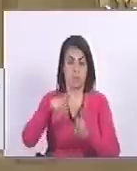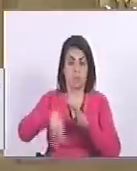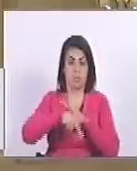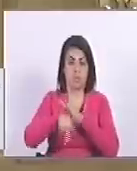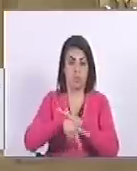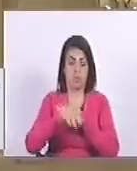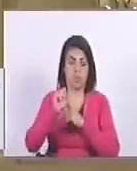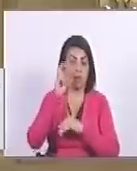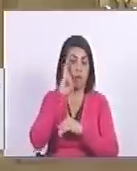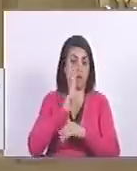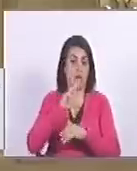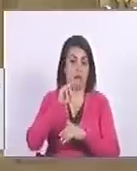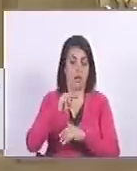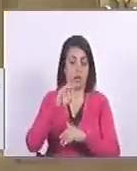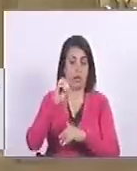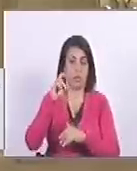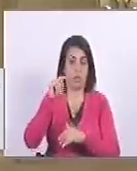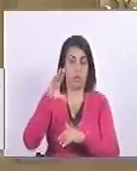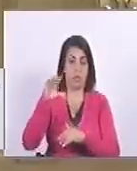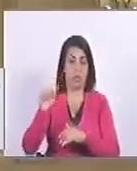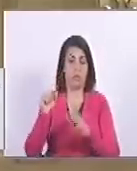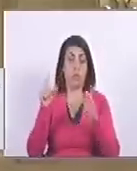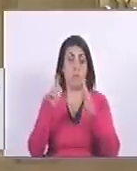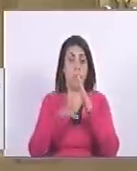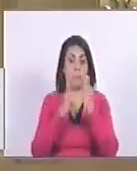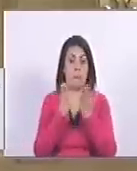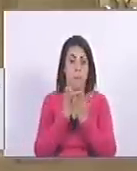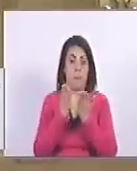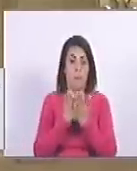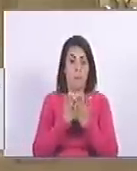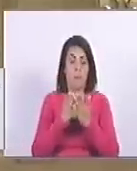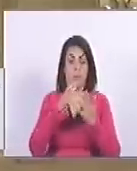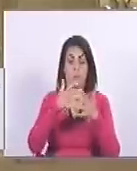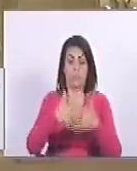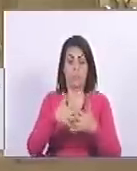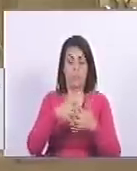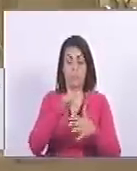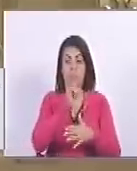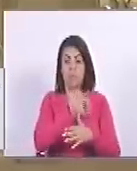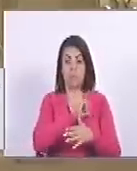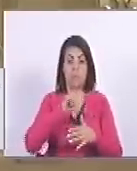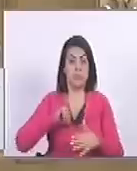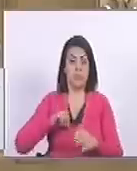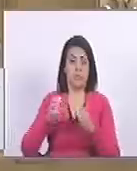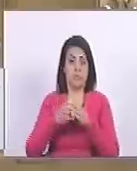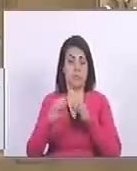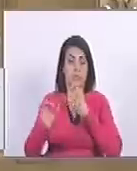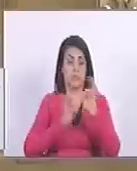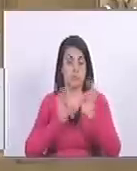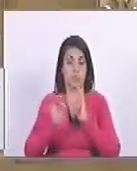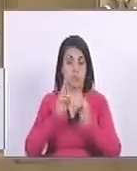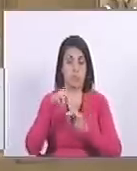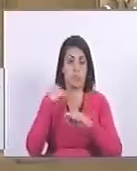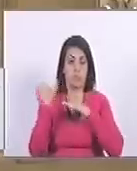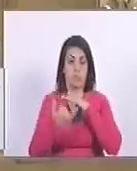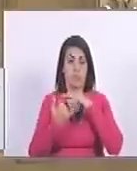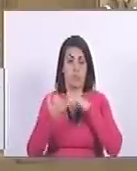preescolares, simoncitos, ministerios, bancos, empresas públicas, privadas, clubes, teatros, institutos,